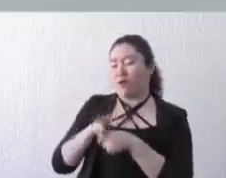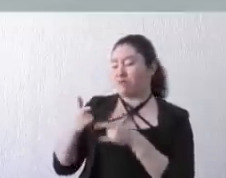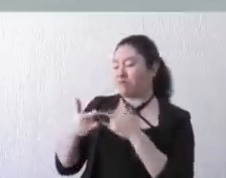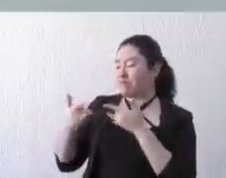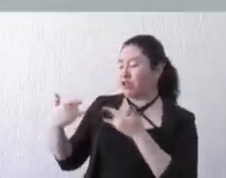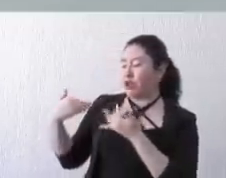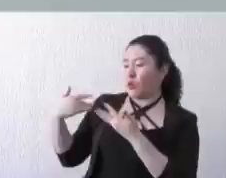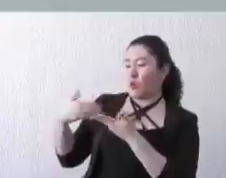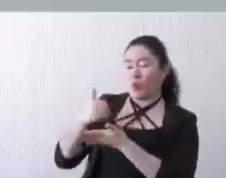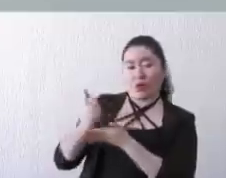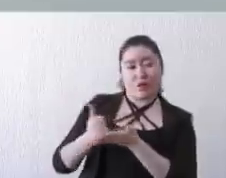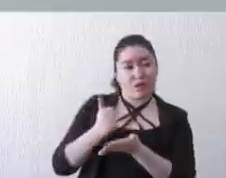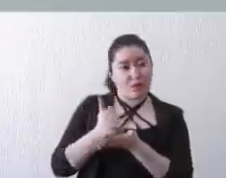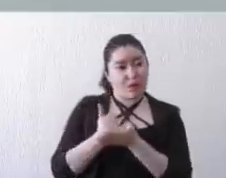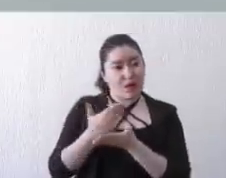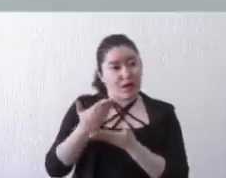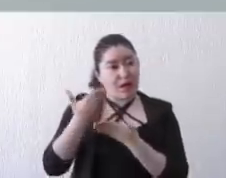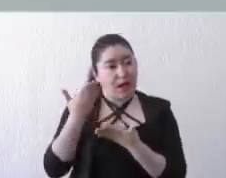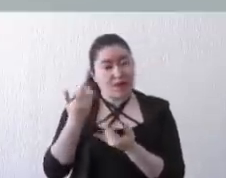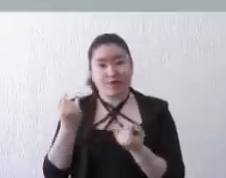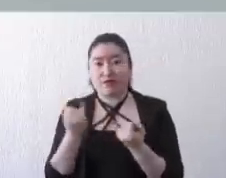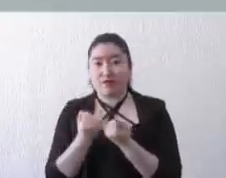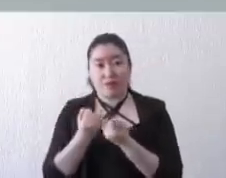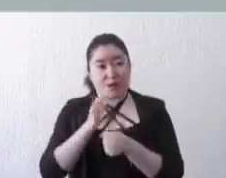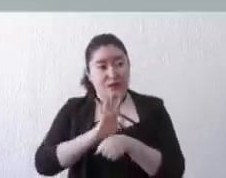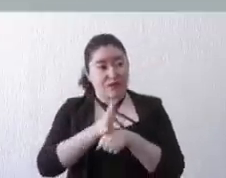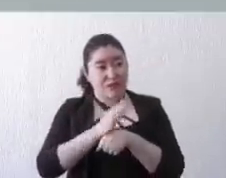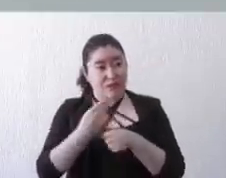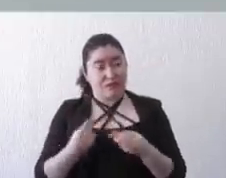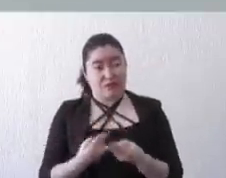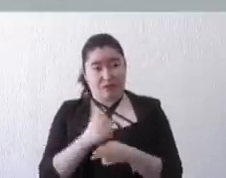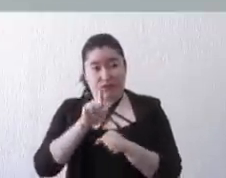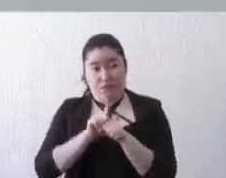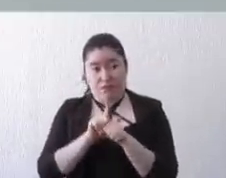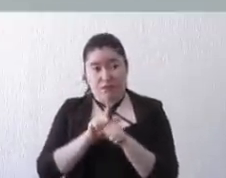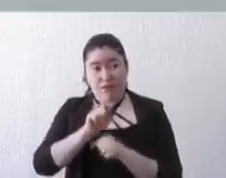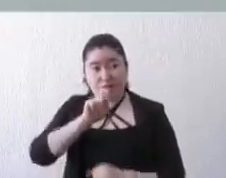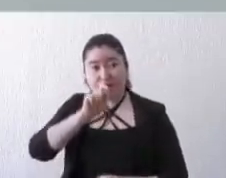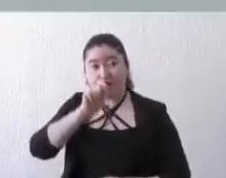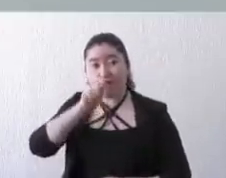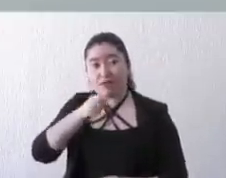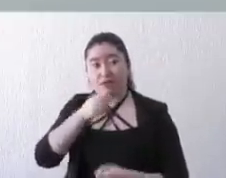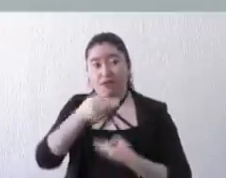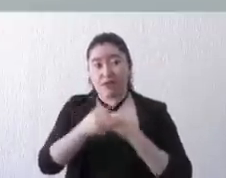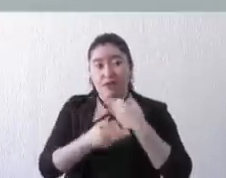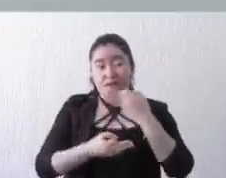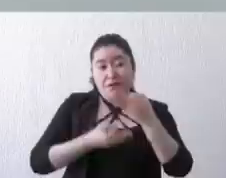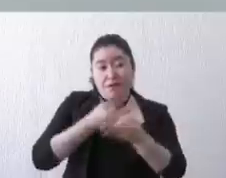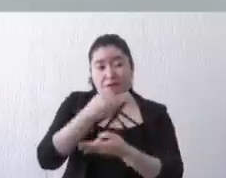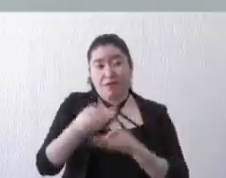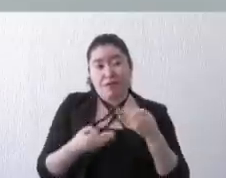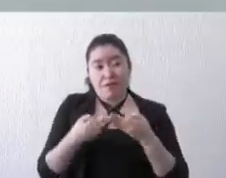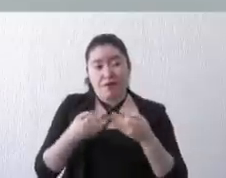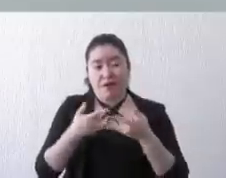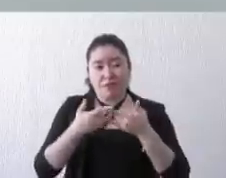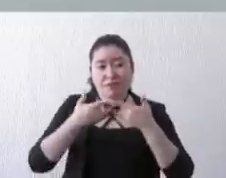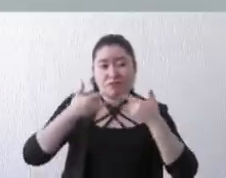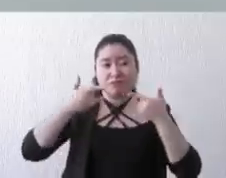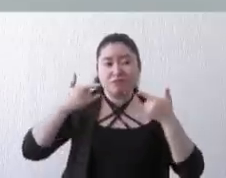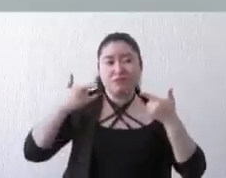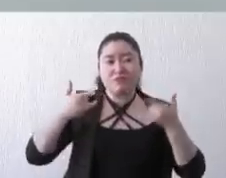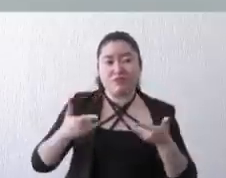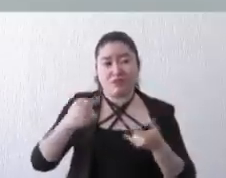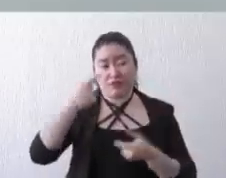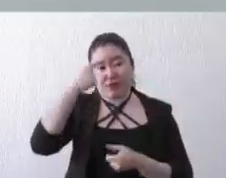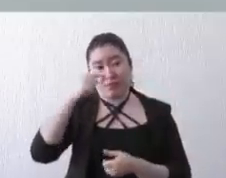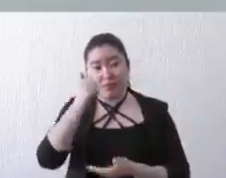momento y la época de oro del cine nacional. Y lo que significa toda esta historia cultural de nuestra